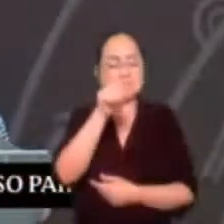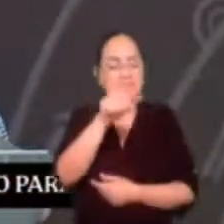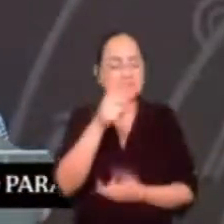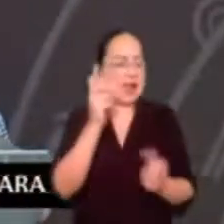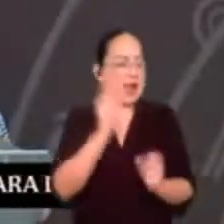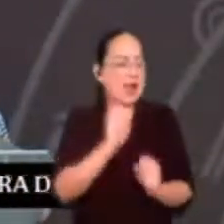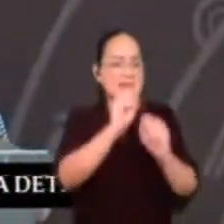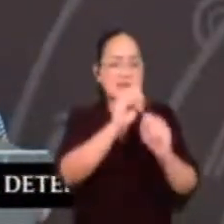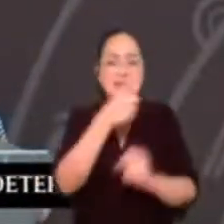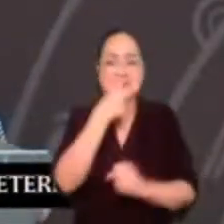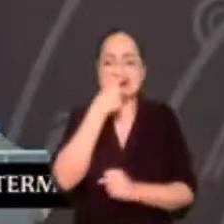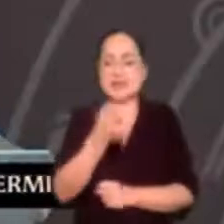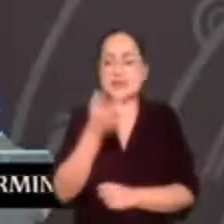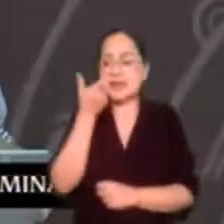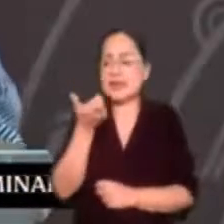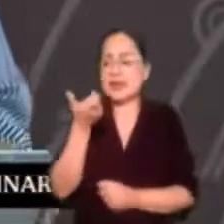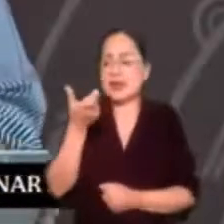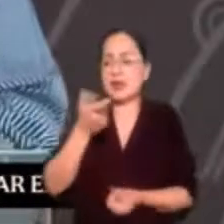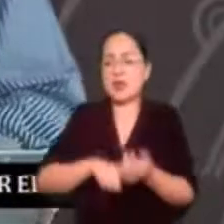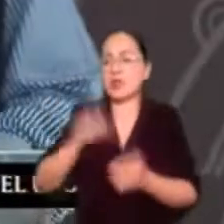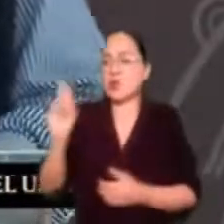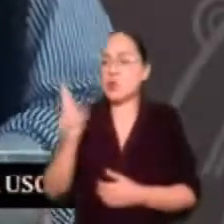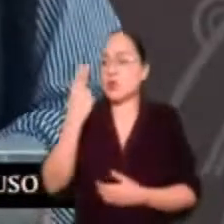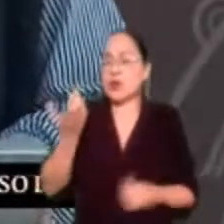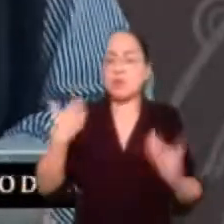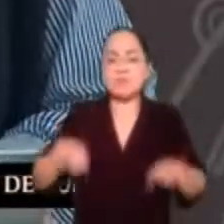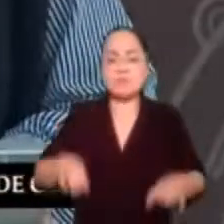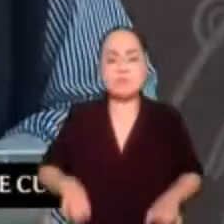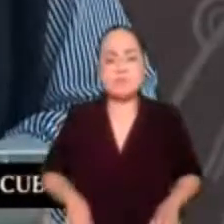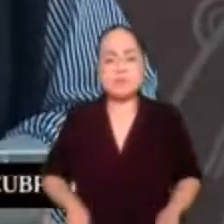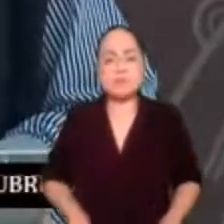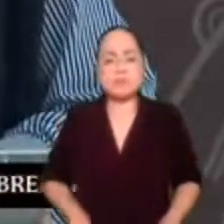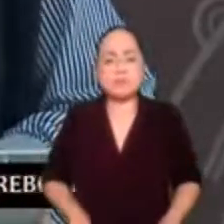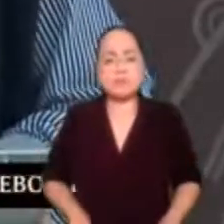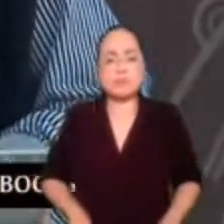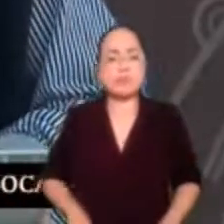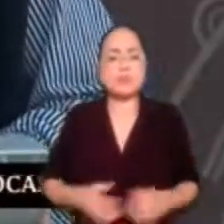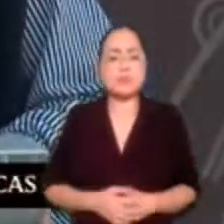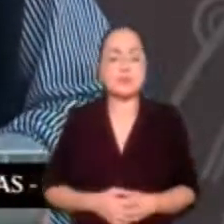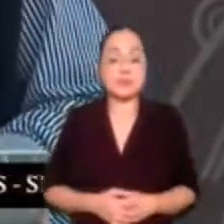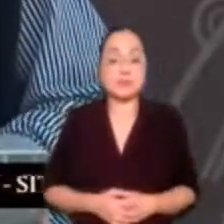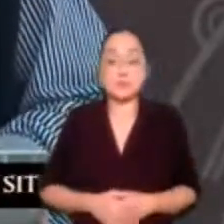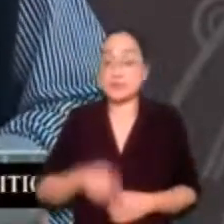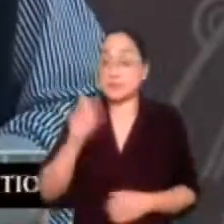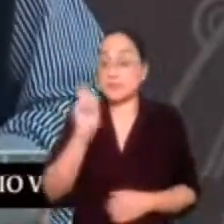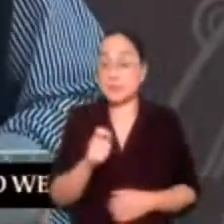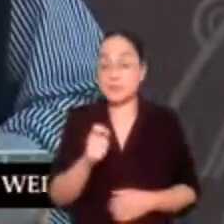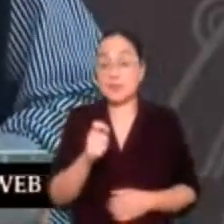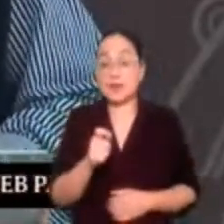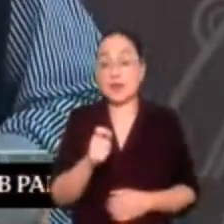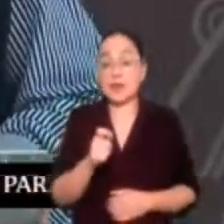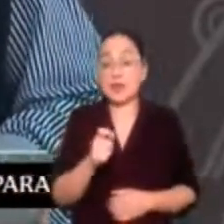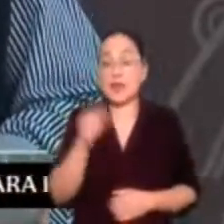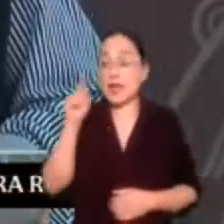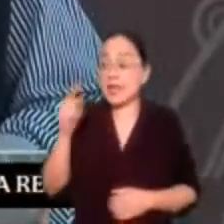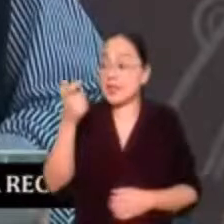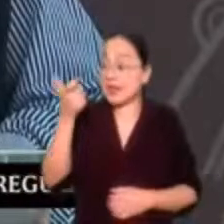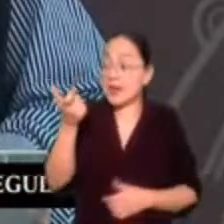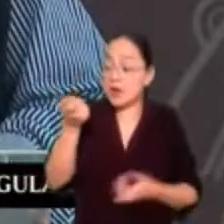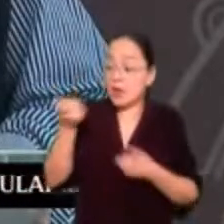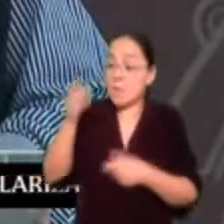malos manejos en la universidad. Esto no quiere decir que sean malos manejos, es falta de